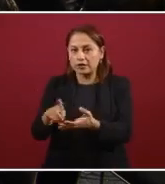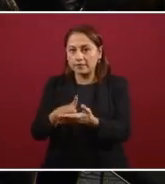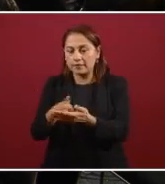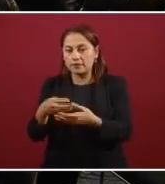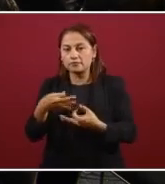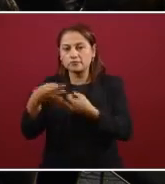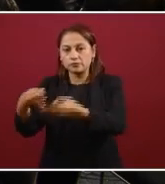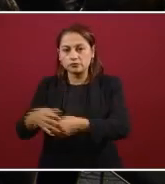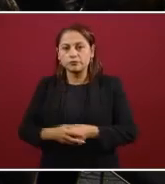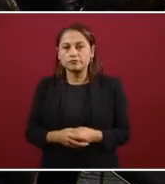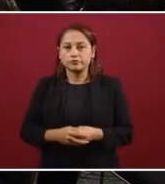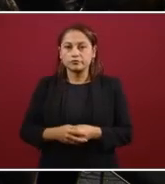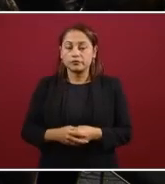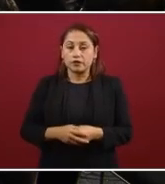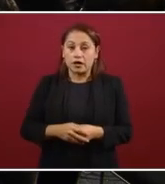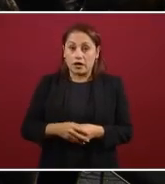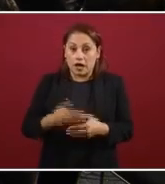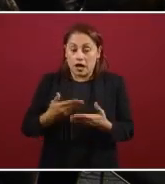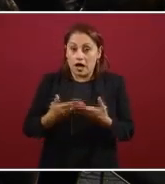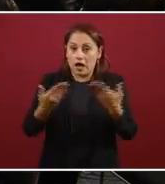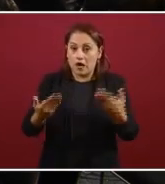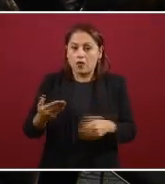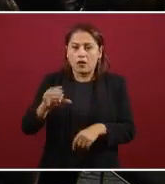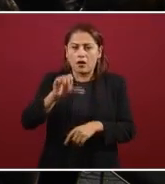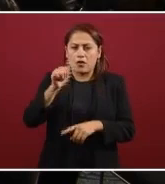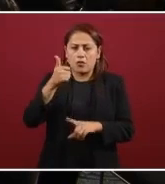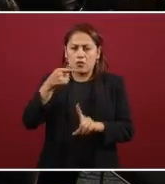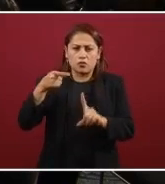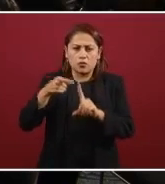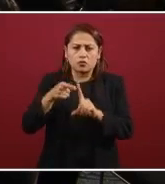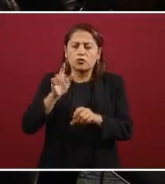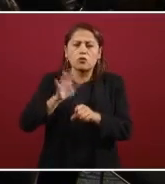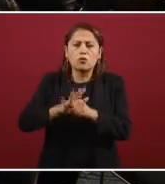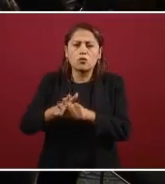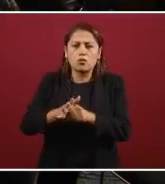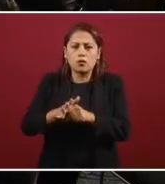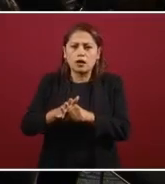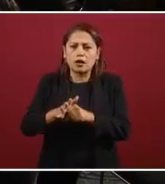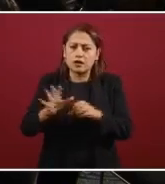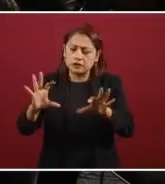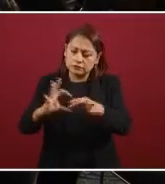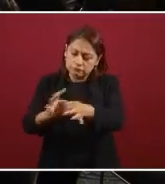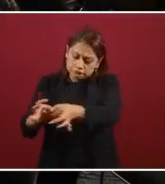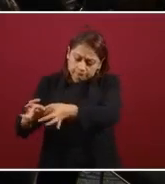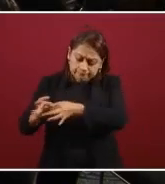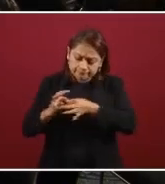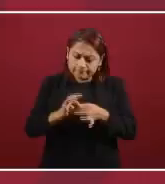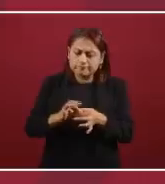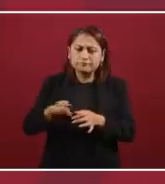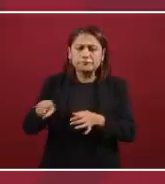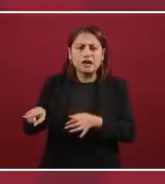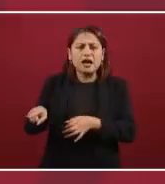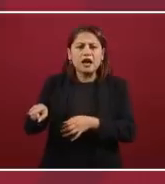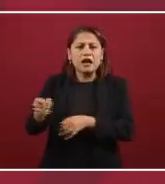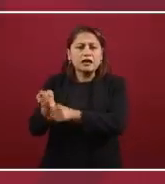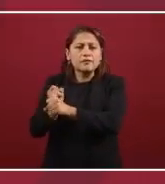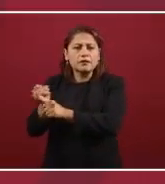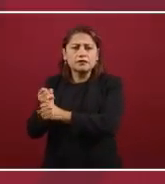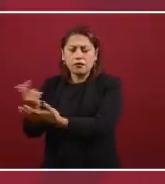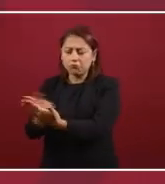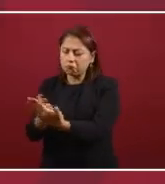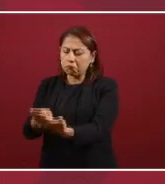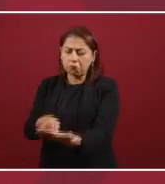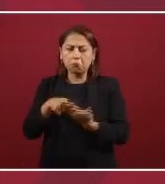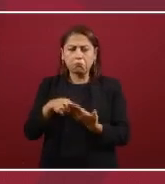lo retomo, confluir. De nada nos sirven sistemas que solo producen números si no los entendemos, si